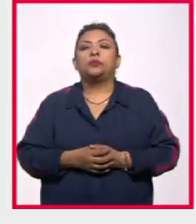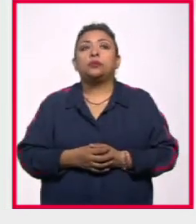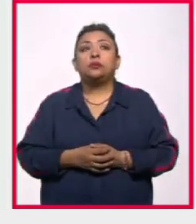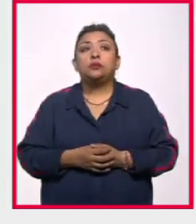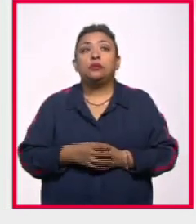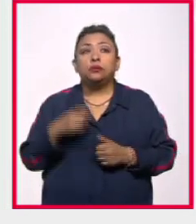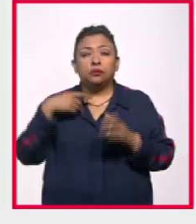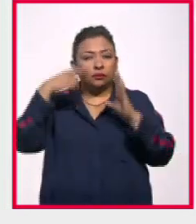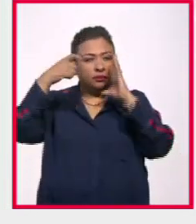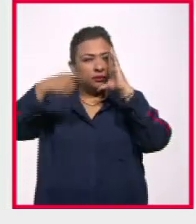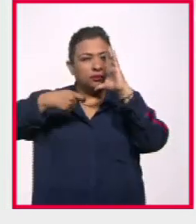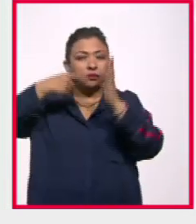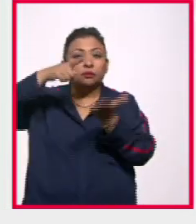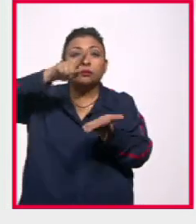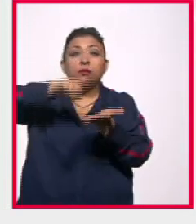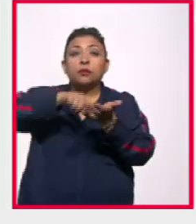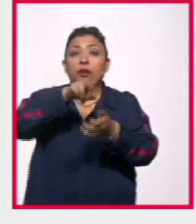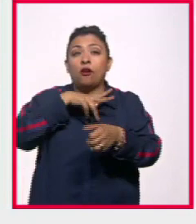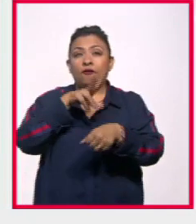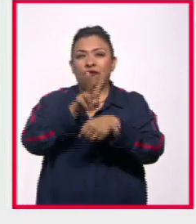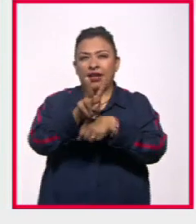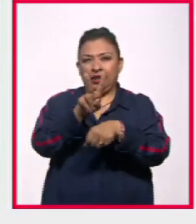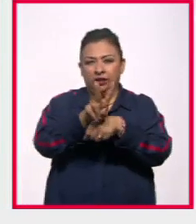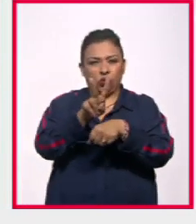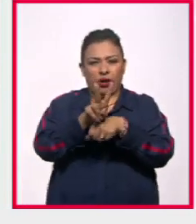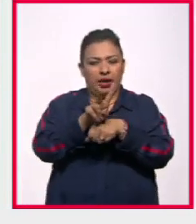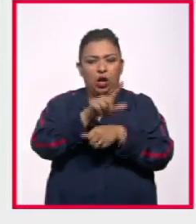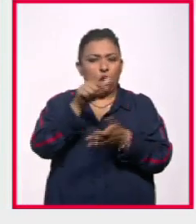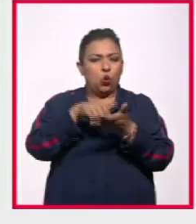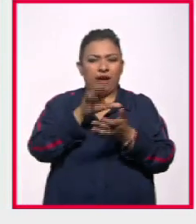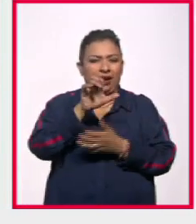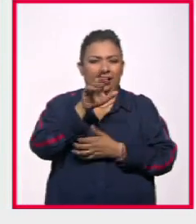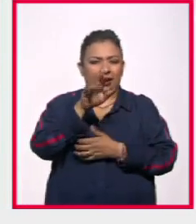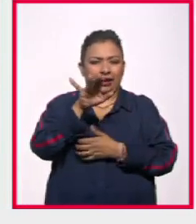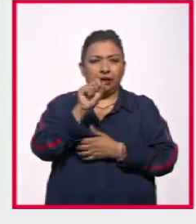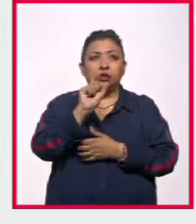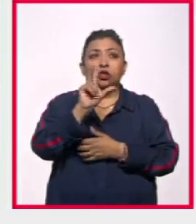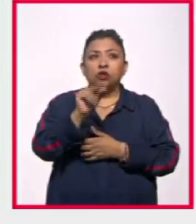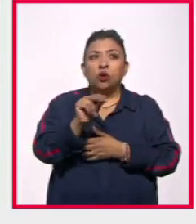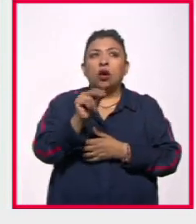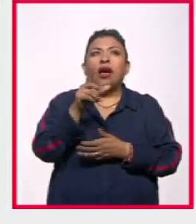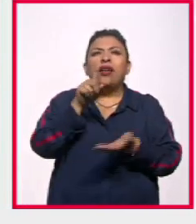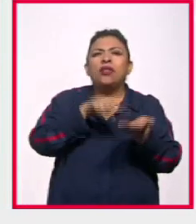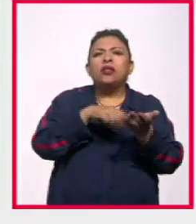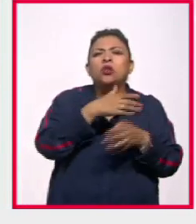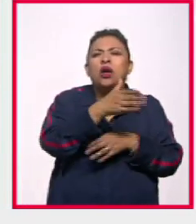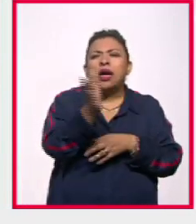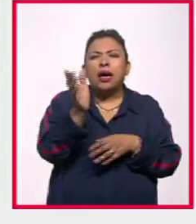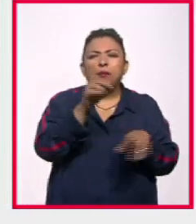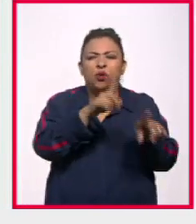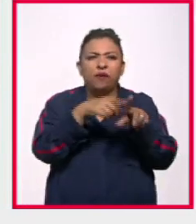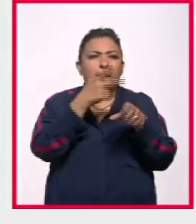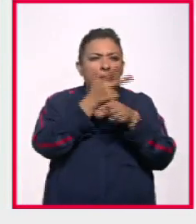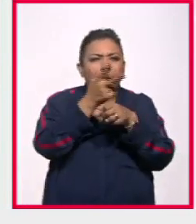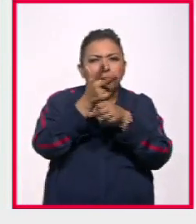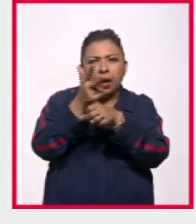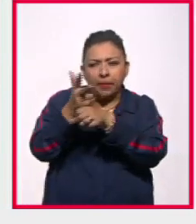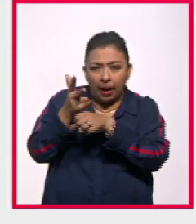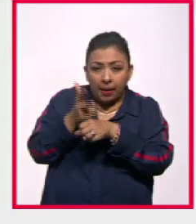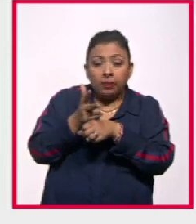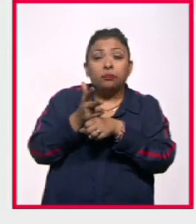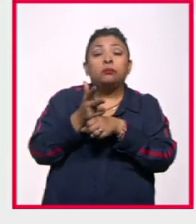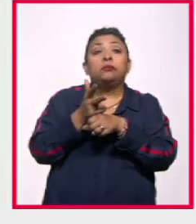La filmamos en el interior de Venezuela, no en Caracas, y filmamos todo en asentamientos campesinos y tal. Y